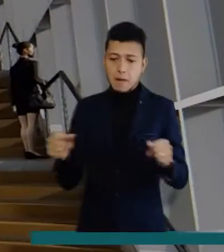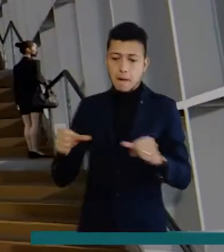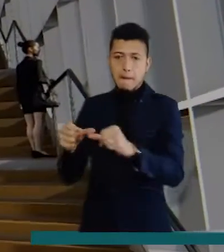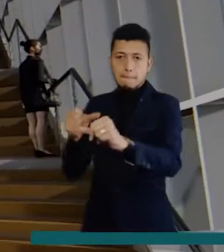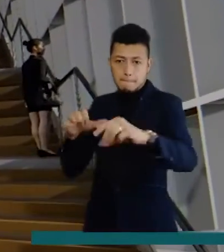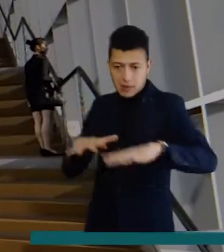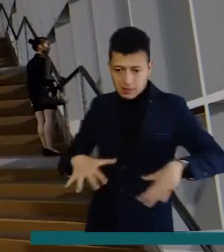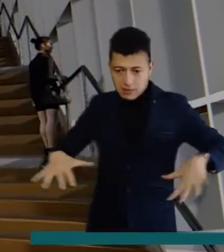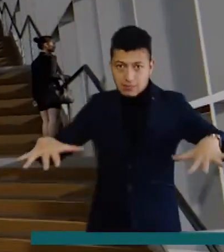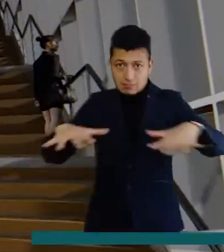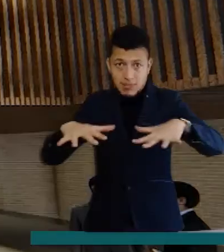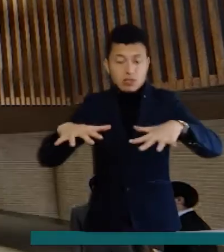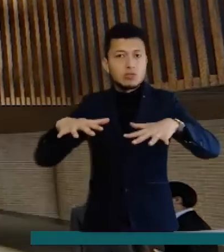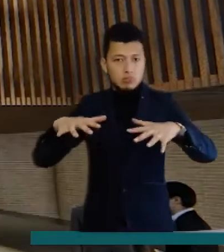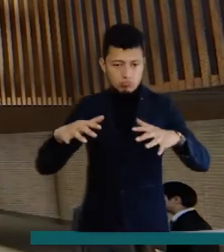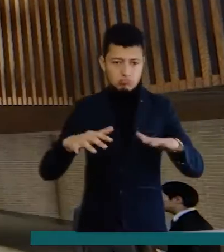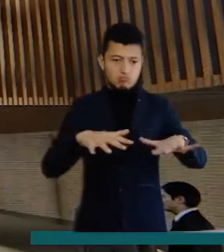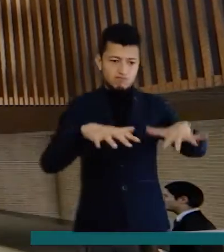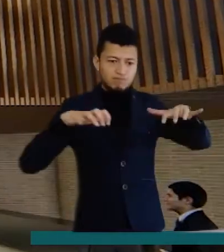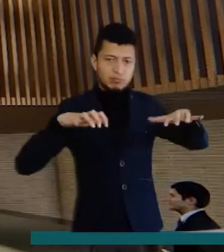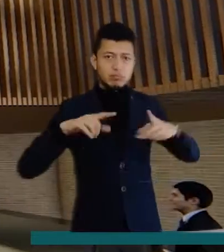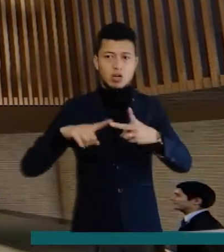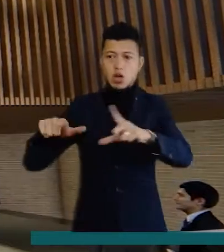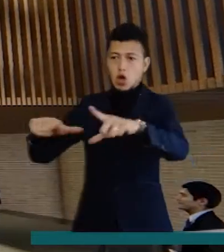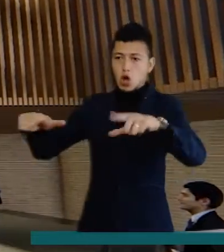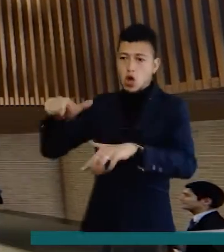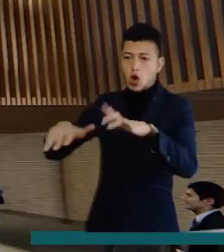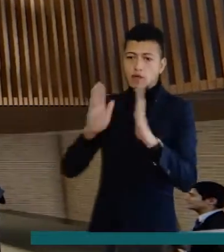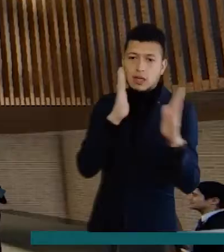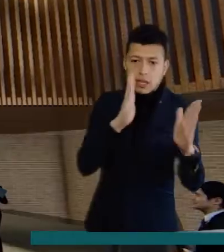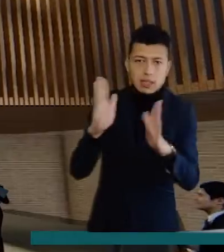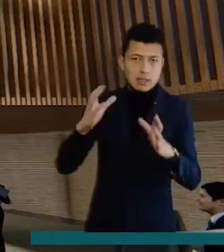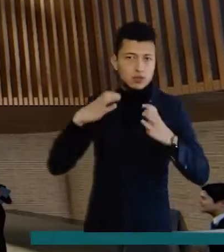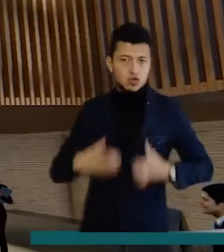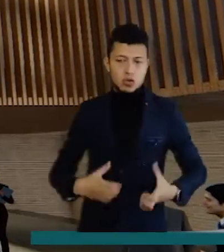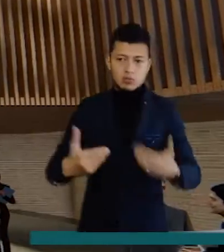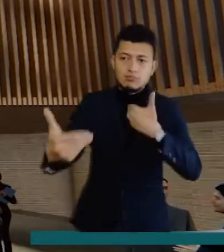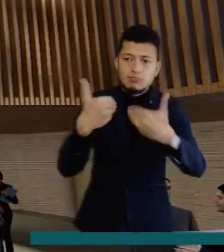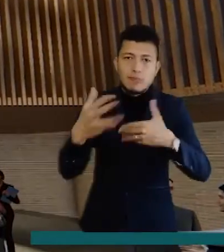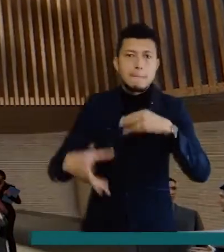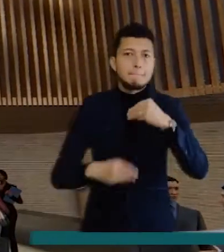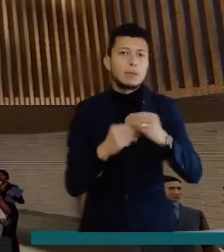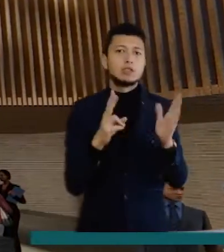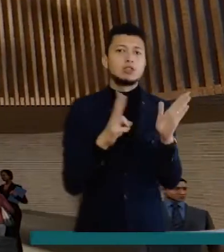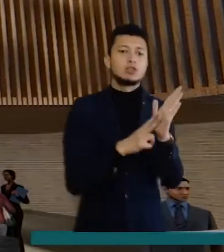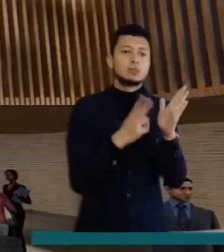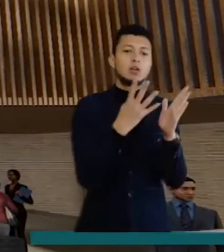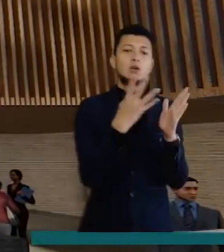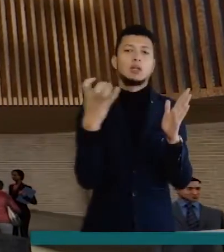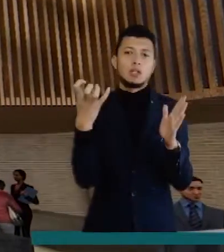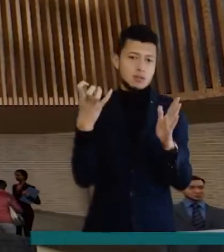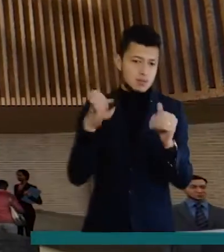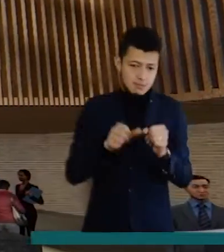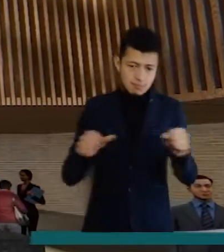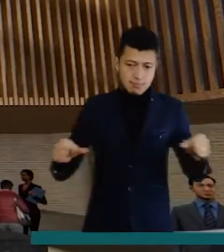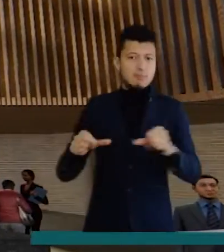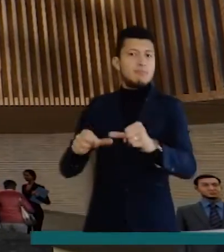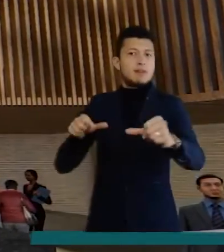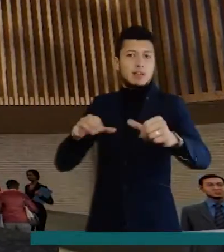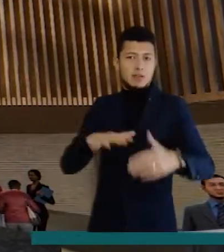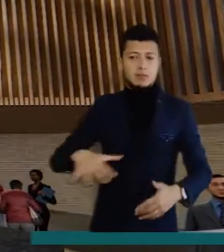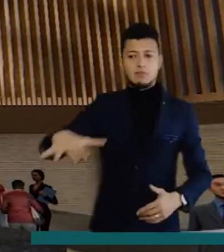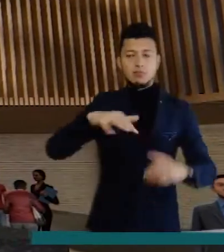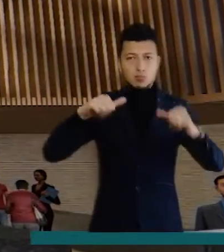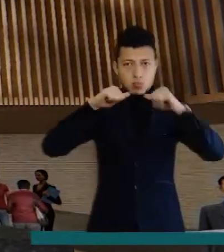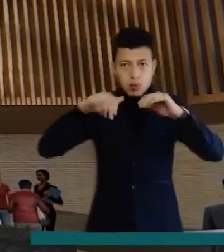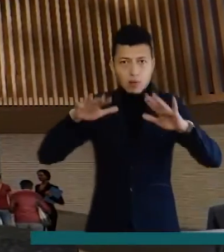6.500 metros cuadrados con espacios como auditorios, oficinas de atención al ciudadano y más de 2.400 metros